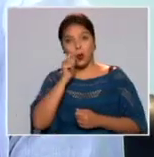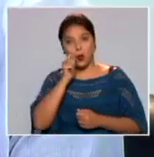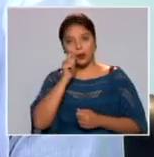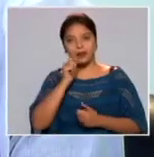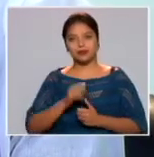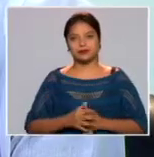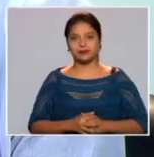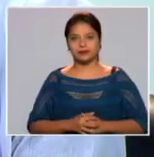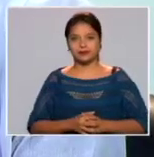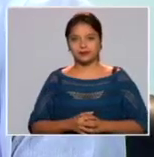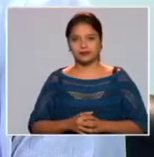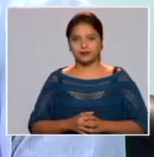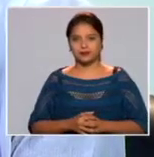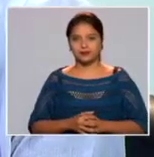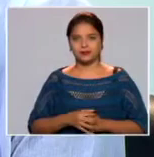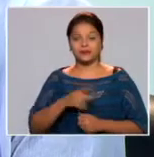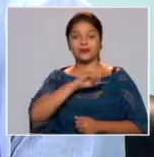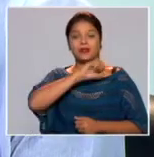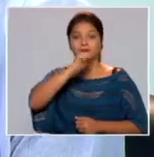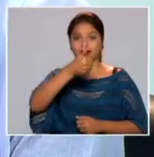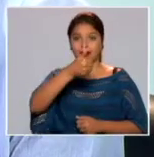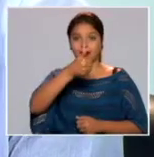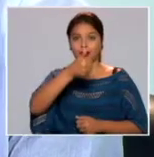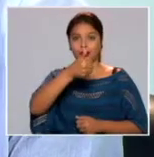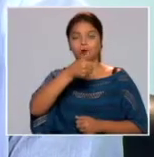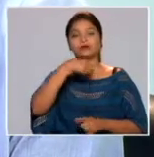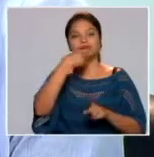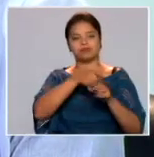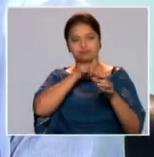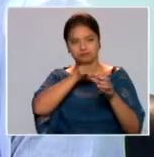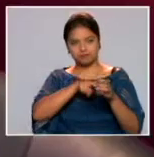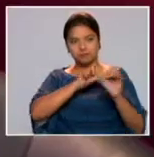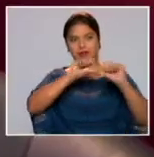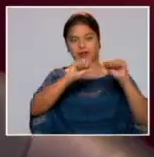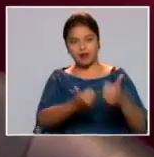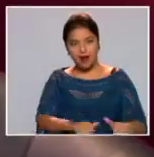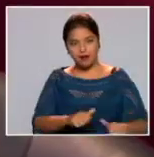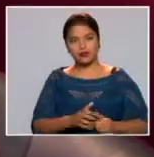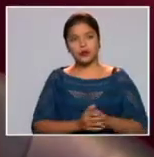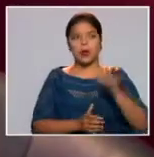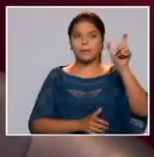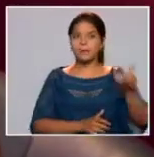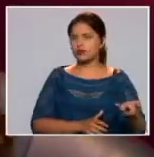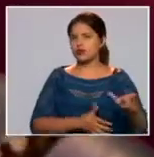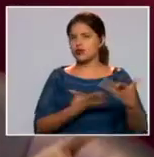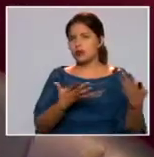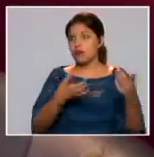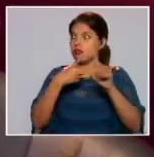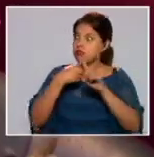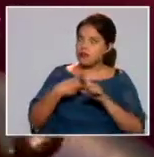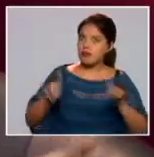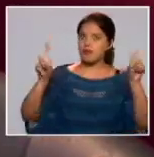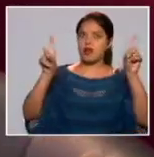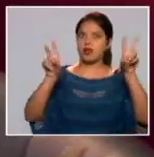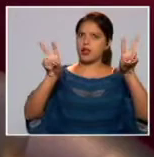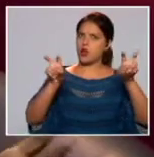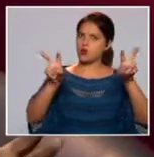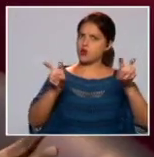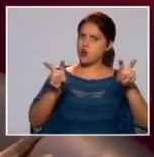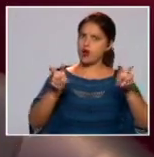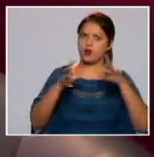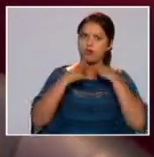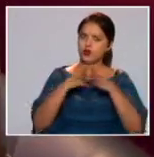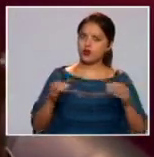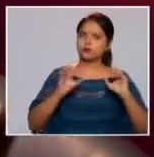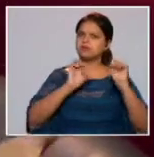Valencia Villegas quien es director artístico de bataclan un hombre bueno totalmente diferente e innovador